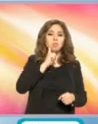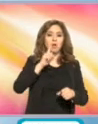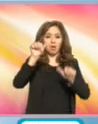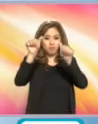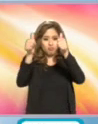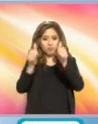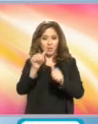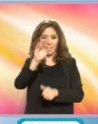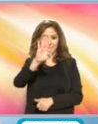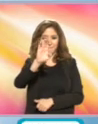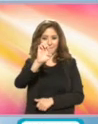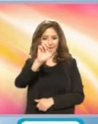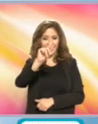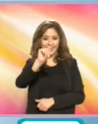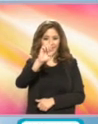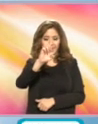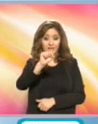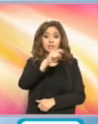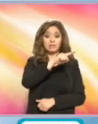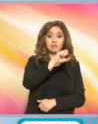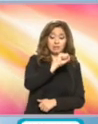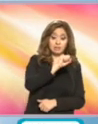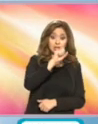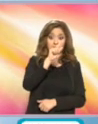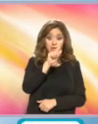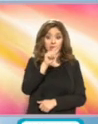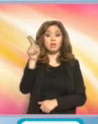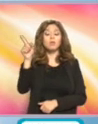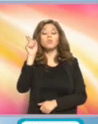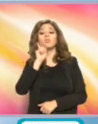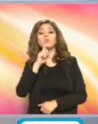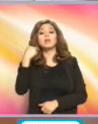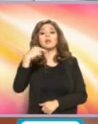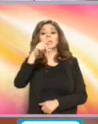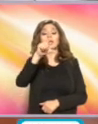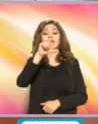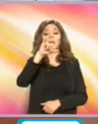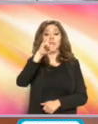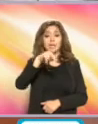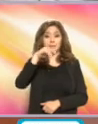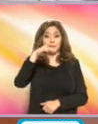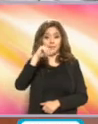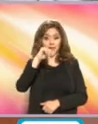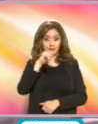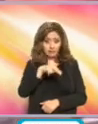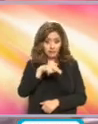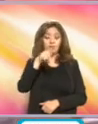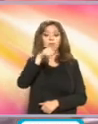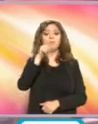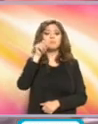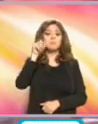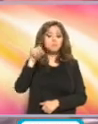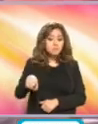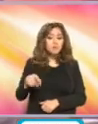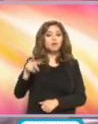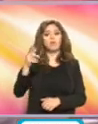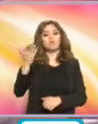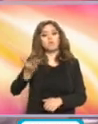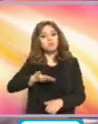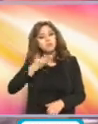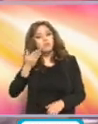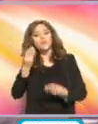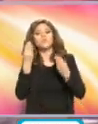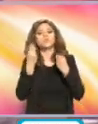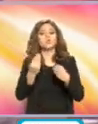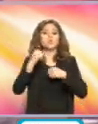50, 60 en México, y Lin May precisamente sale ahí, y bueno, ella ha estado expuesta y ha estado